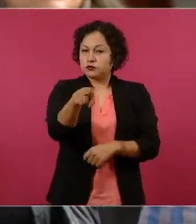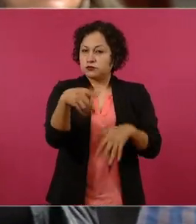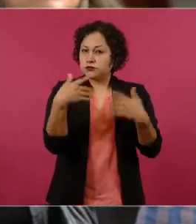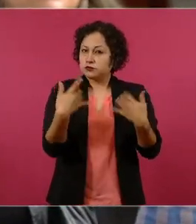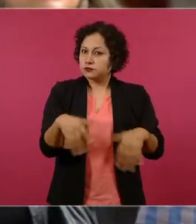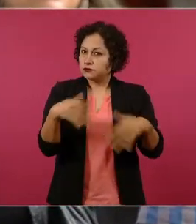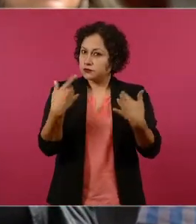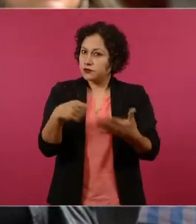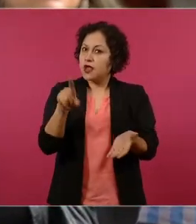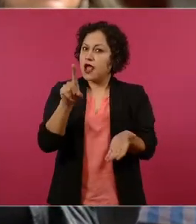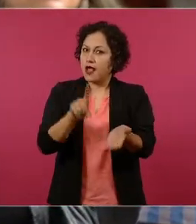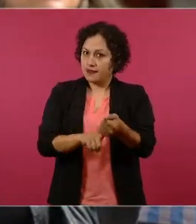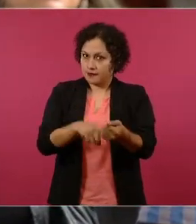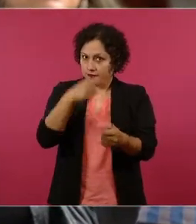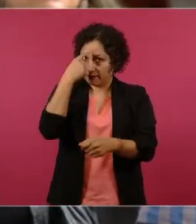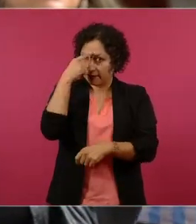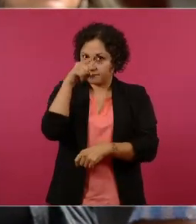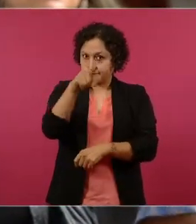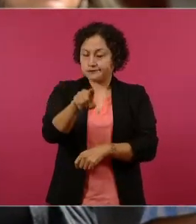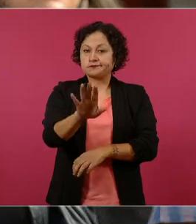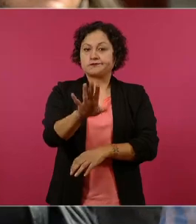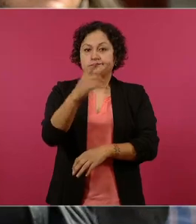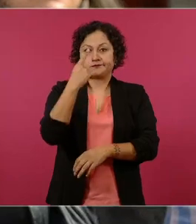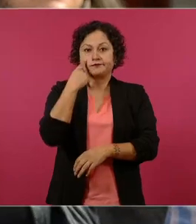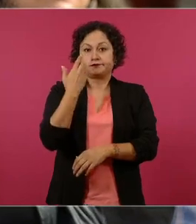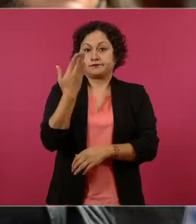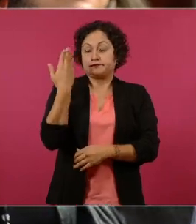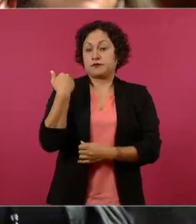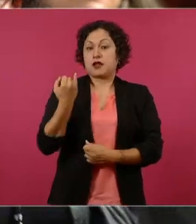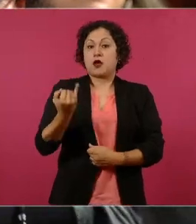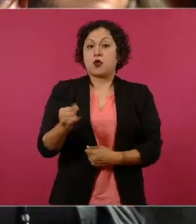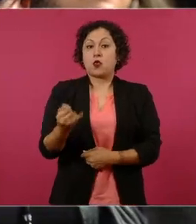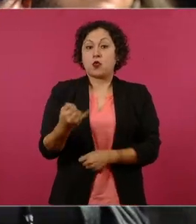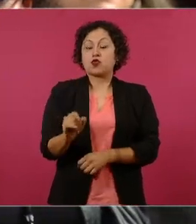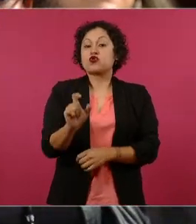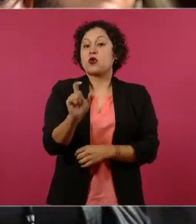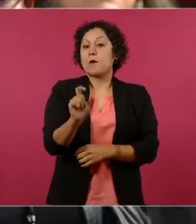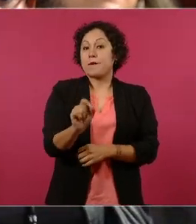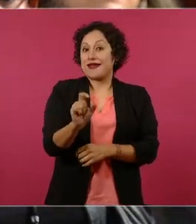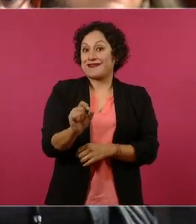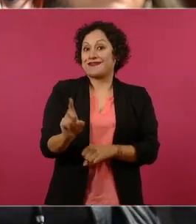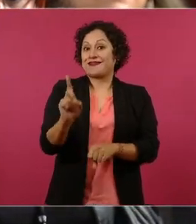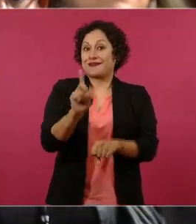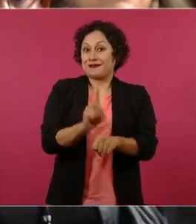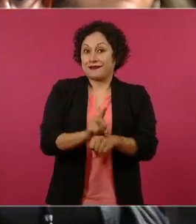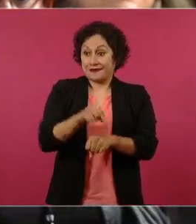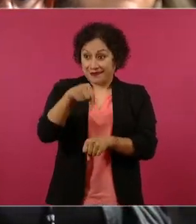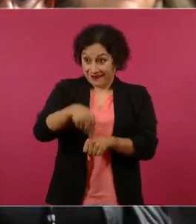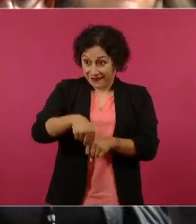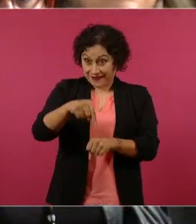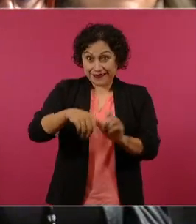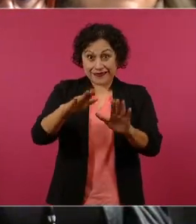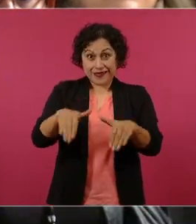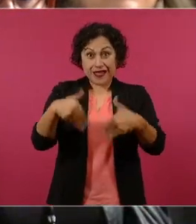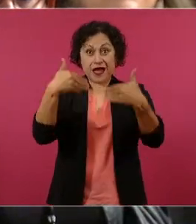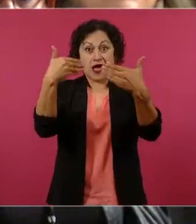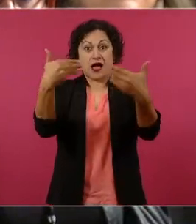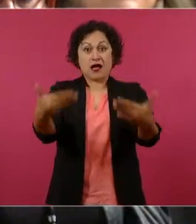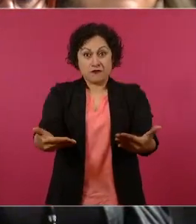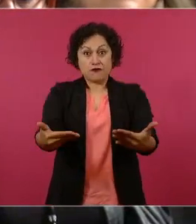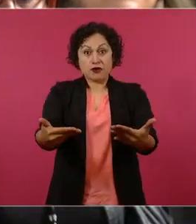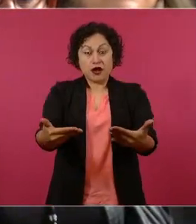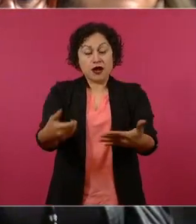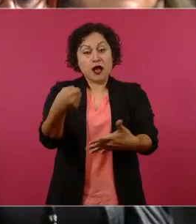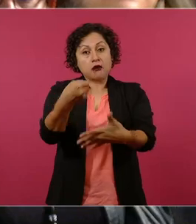porque el 20 de junio tuvo usted una manifestación aquí afuera de un centenar de ancianos de